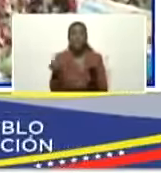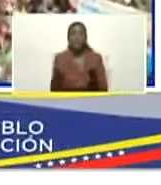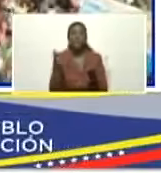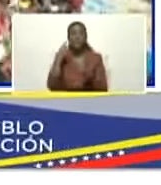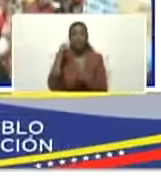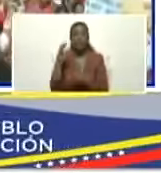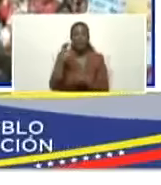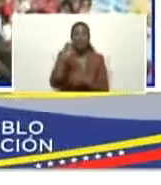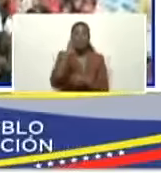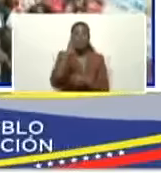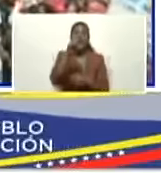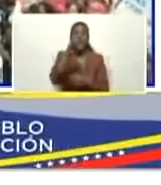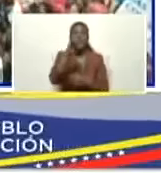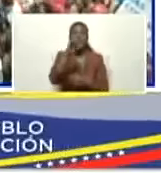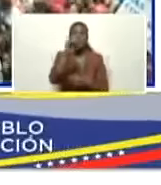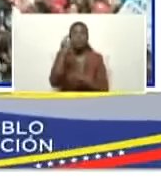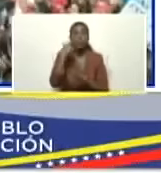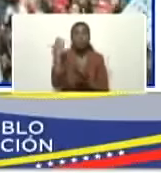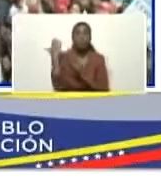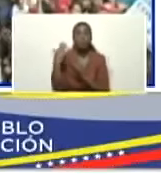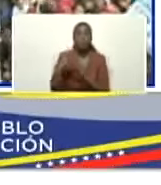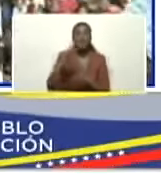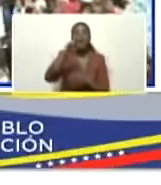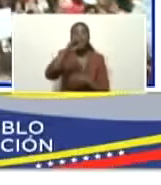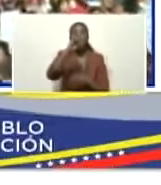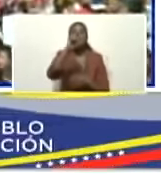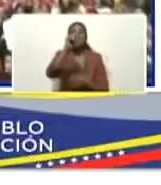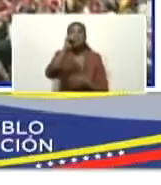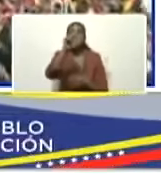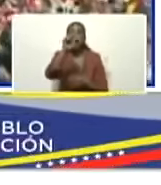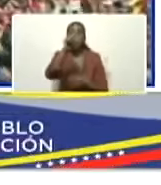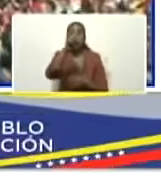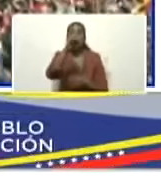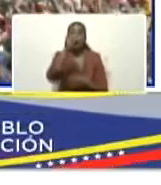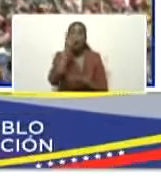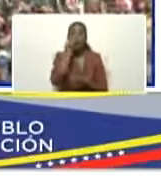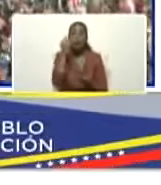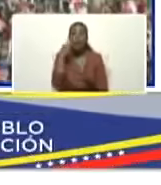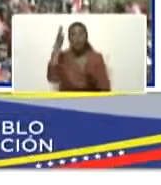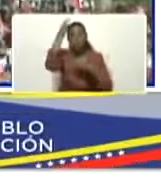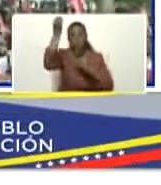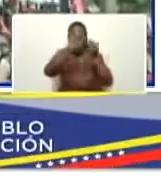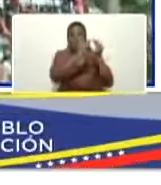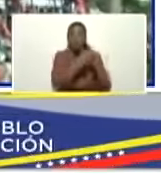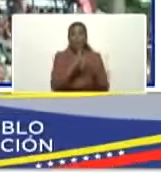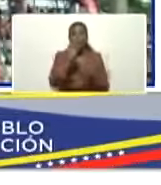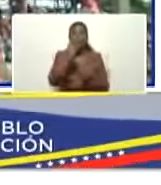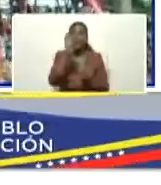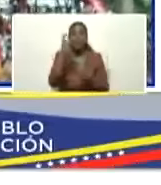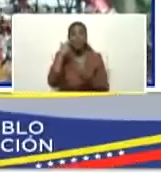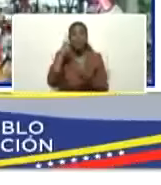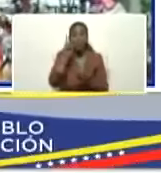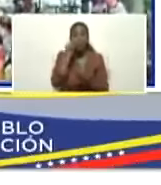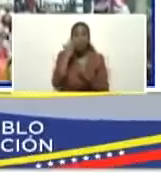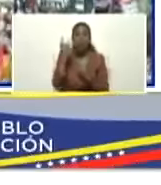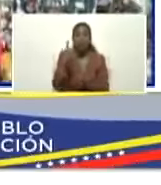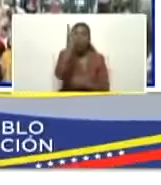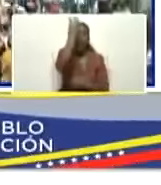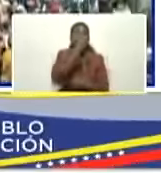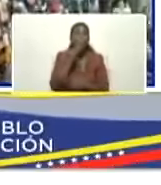También del Obelisco, Lourdes. A Reinaldo Martínez, del Consejo Comunal Obelisco. Reinaldo, mira, un